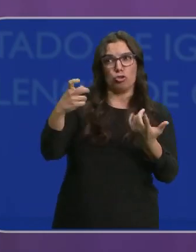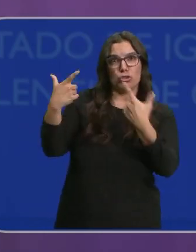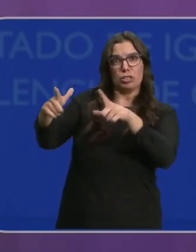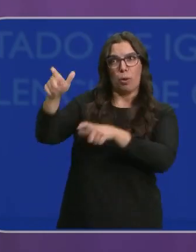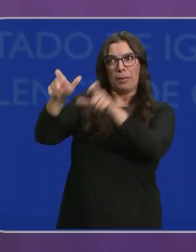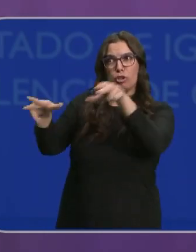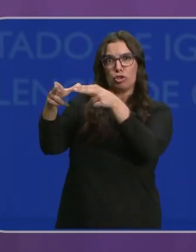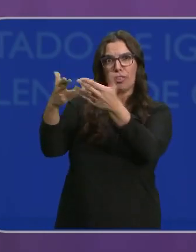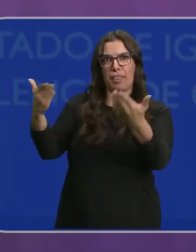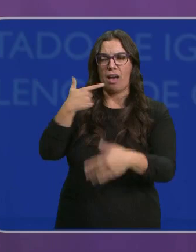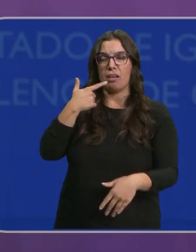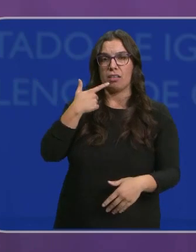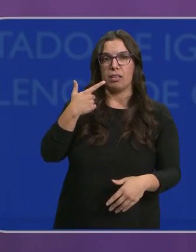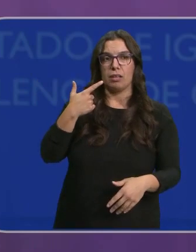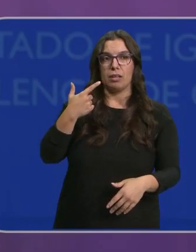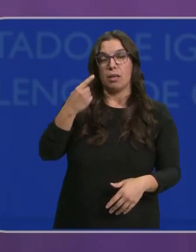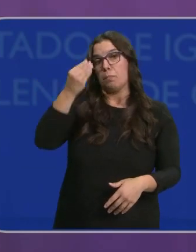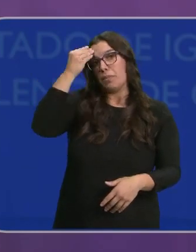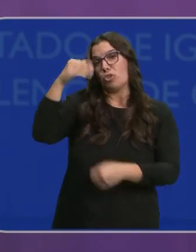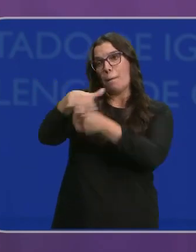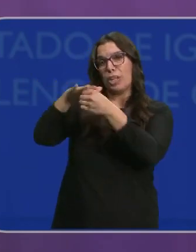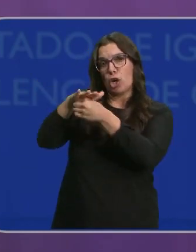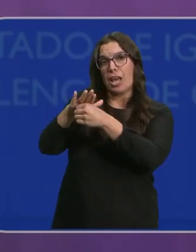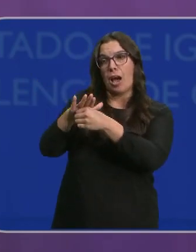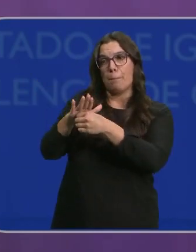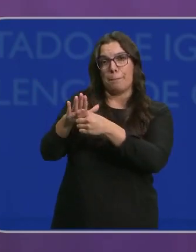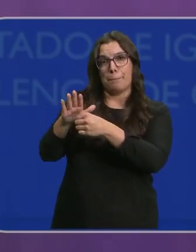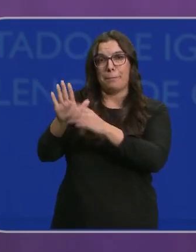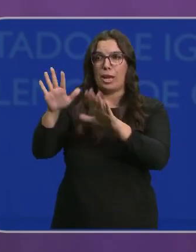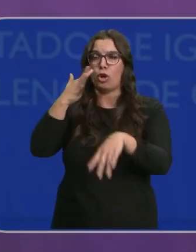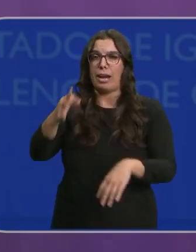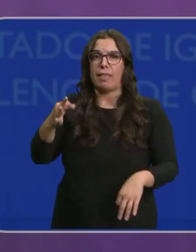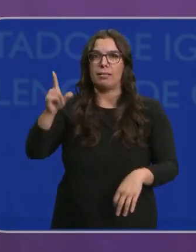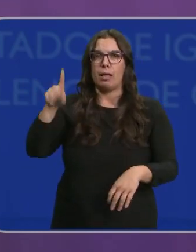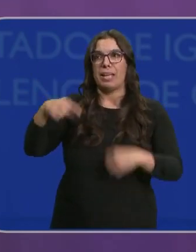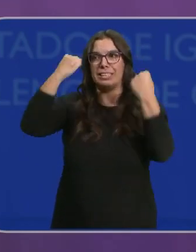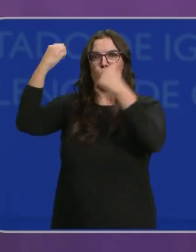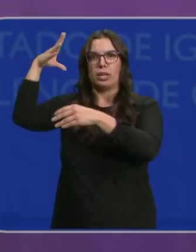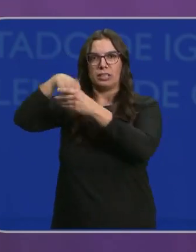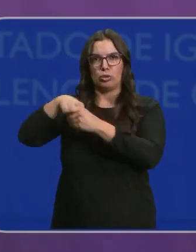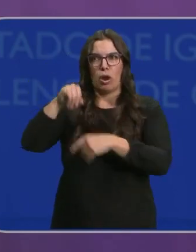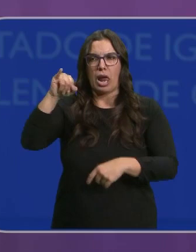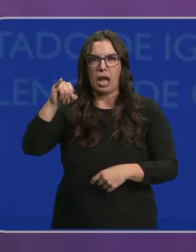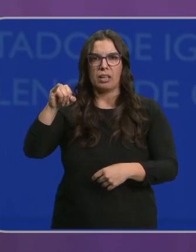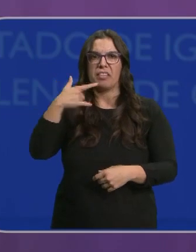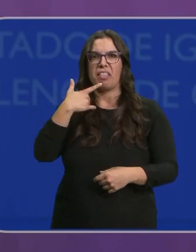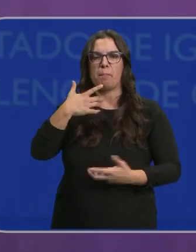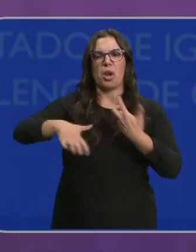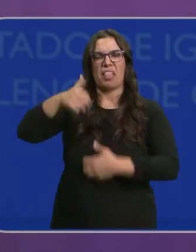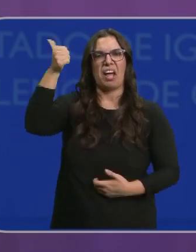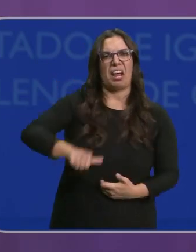de la sociedad, afortunadamente minoritario, pero que lamentablemente también están en las instituciones públicas, que